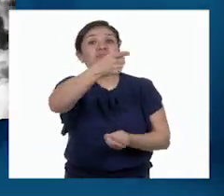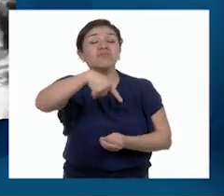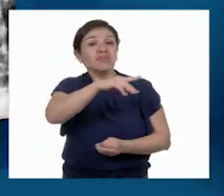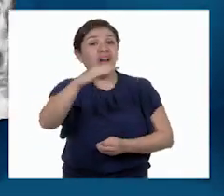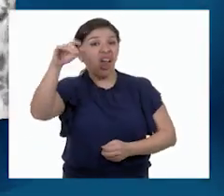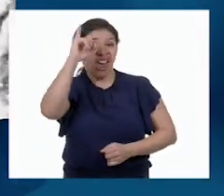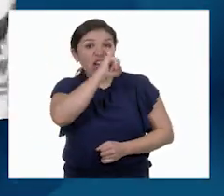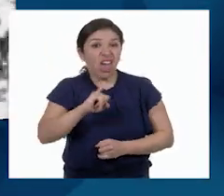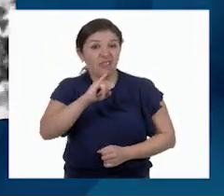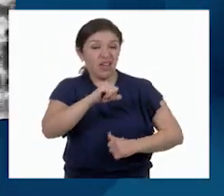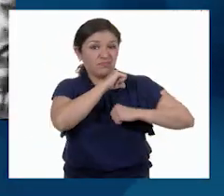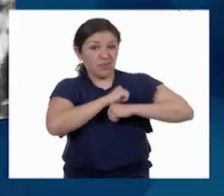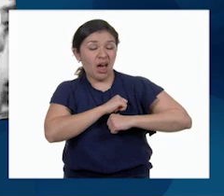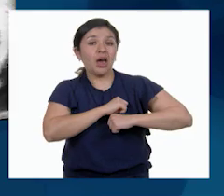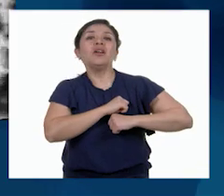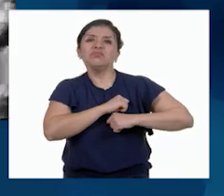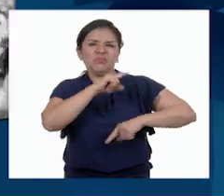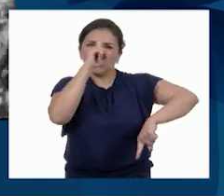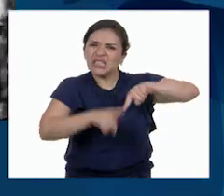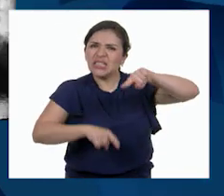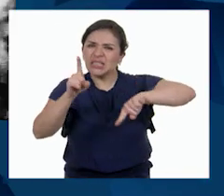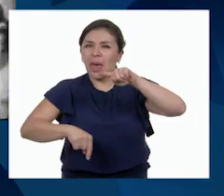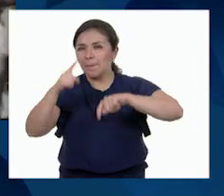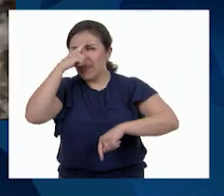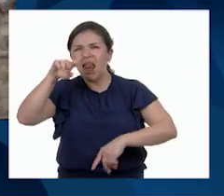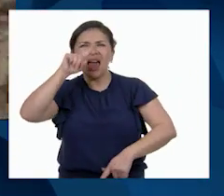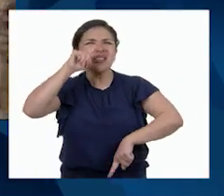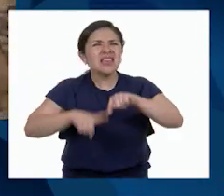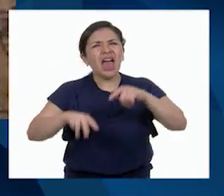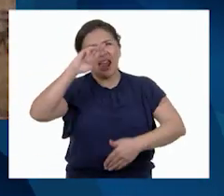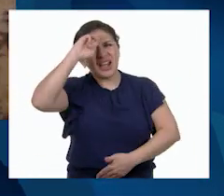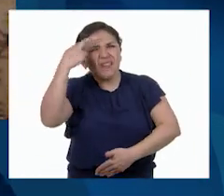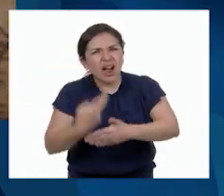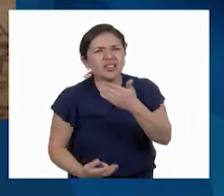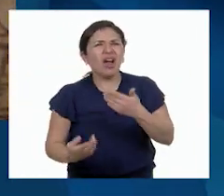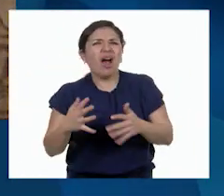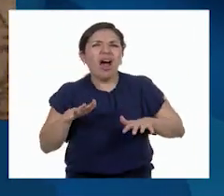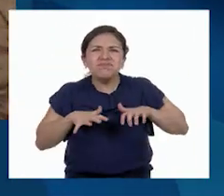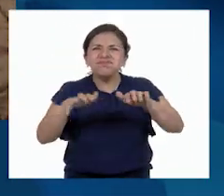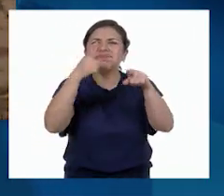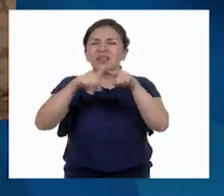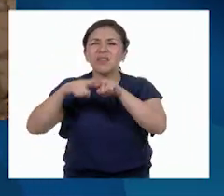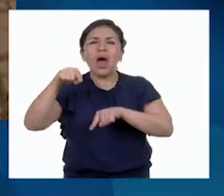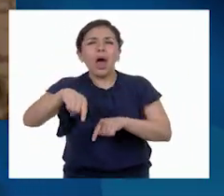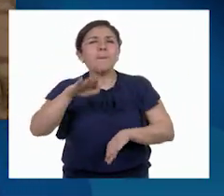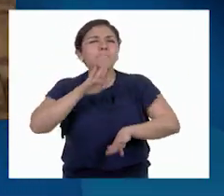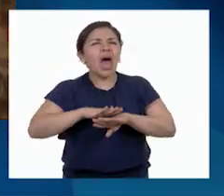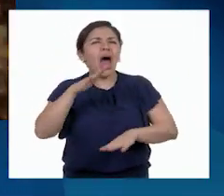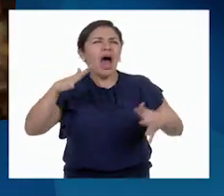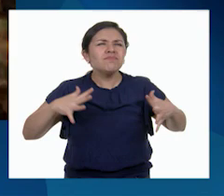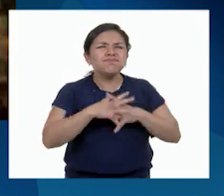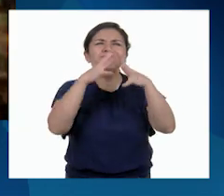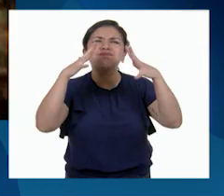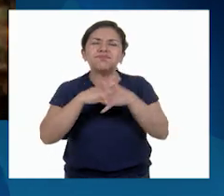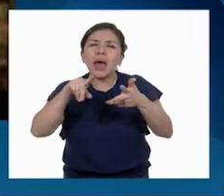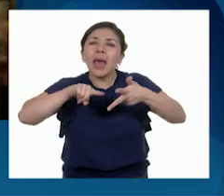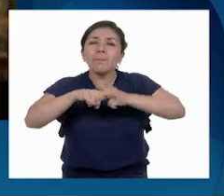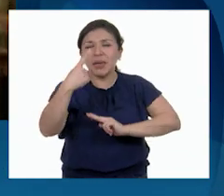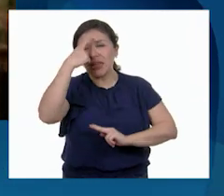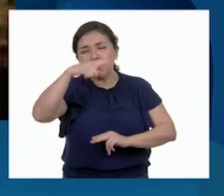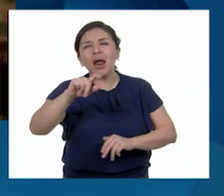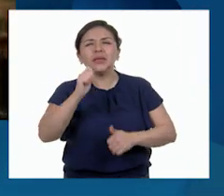militares para poner fin a los constantes levantamientos y rebeliones que desangraron al país desde los inicios de la lucha por